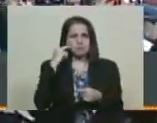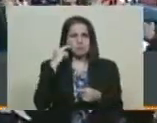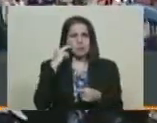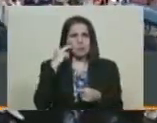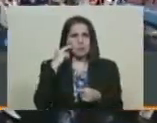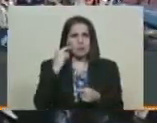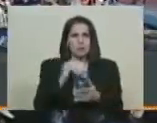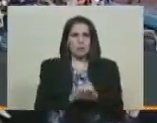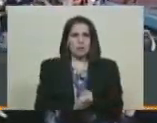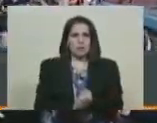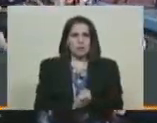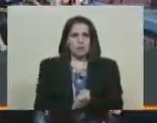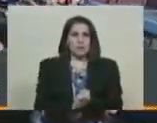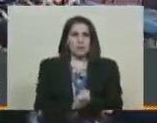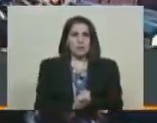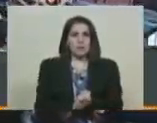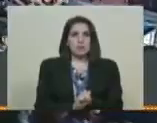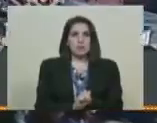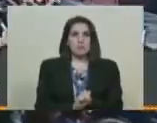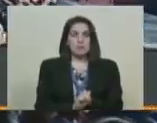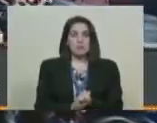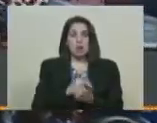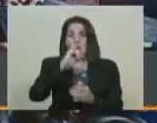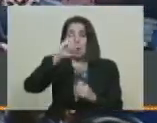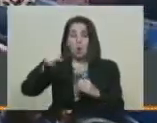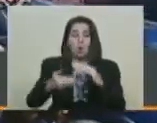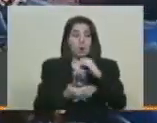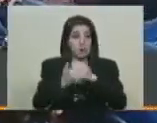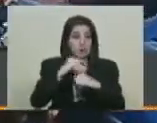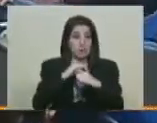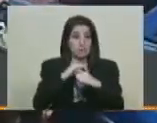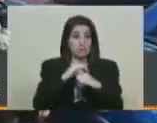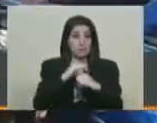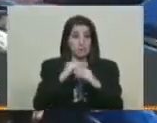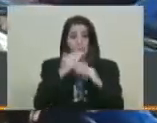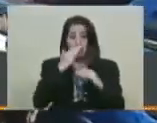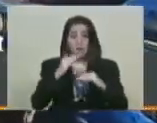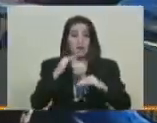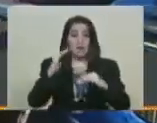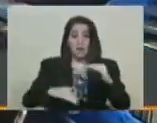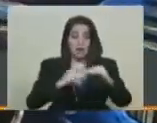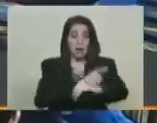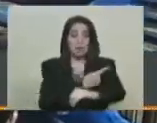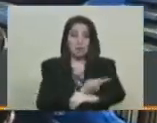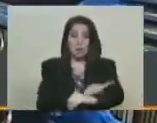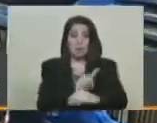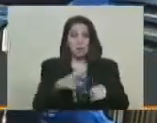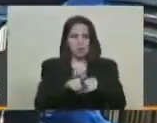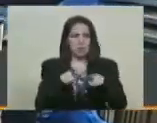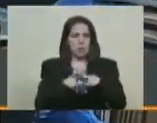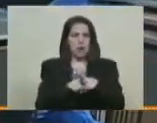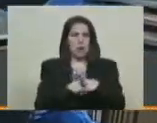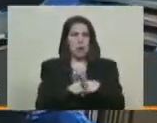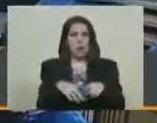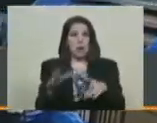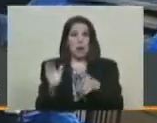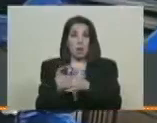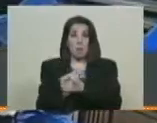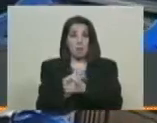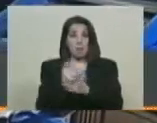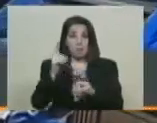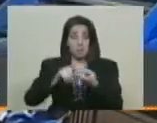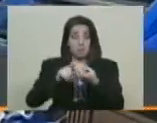mayor, compañero Jorge Rodríguez, hermano menor, compañera